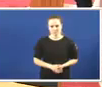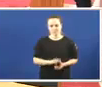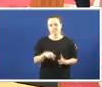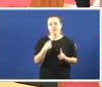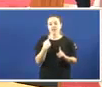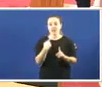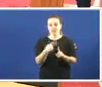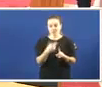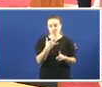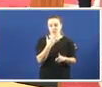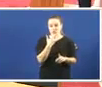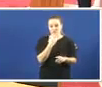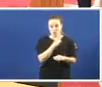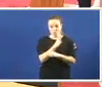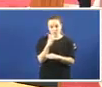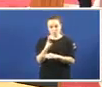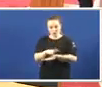Si sigue gobernando o Partido Popular,